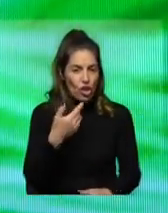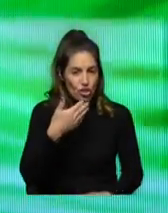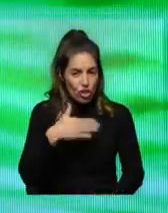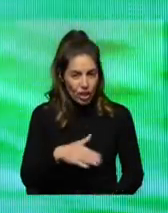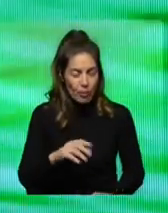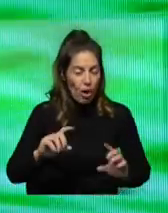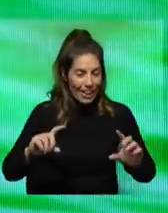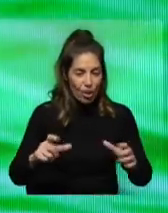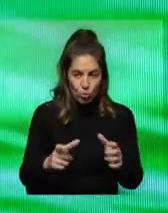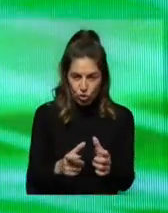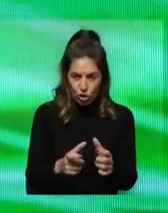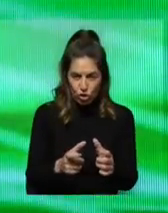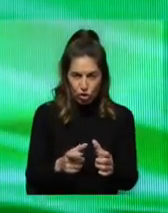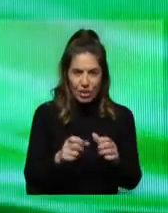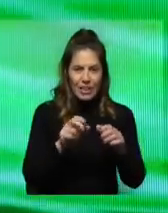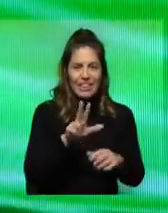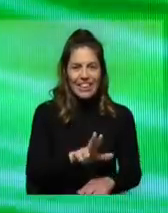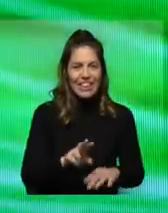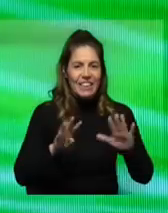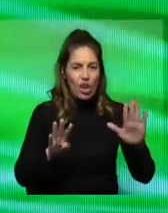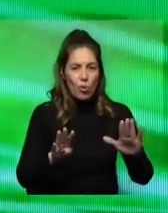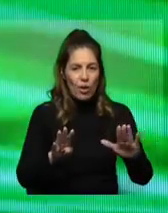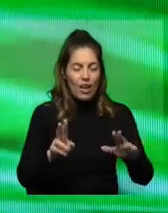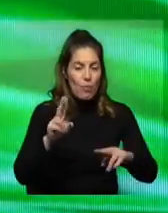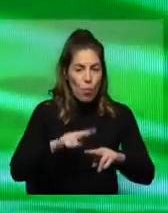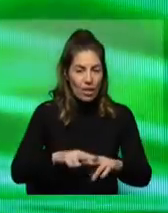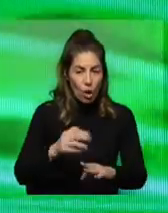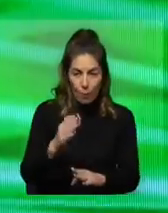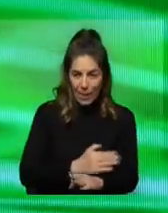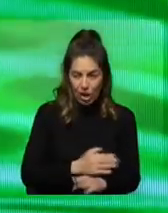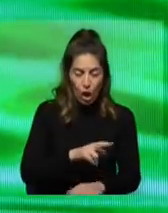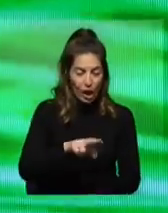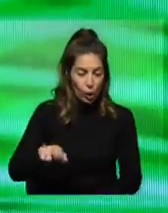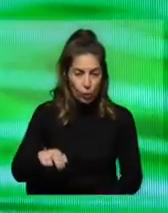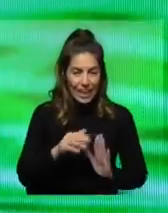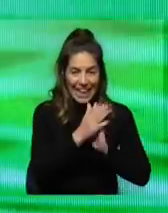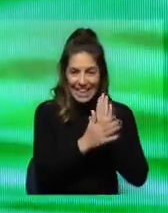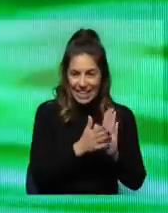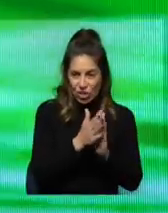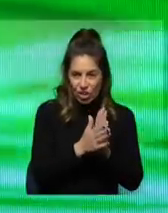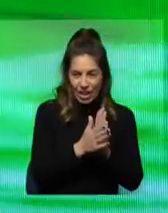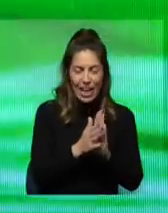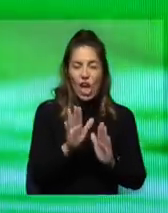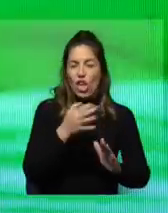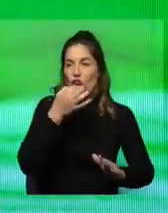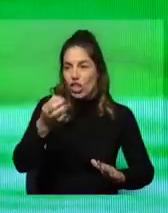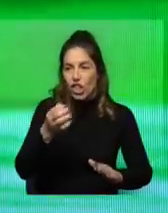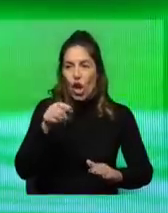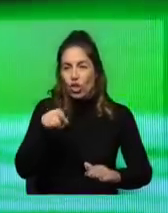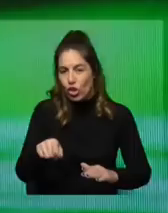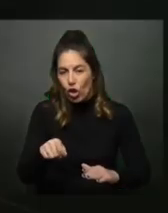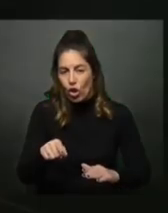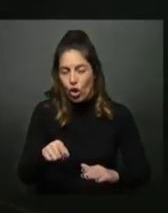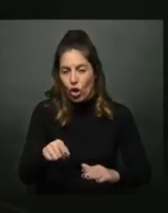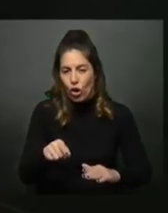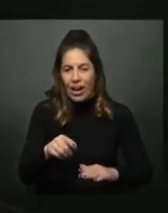una reducción y tuvimos 39 fallecidos menos en rutas Nacionales con el simple hecho no digo que sea todo a causa de